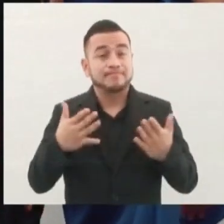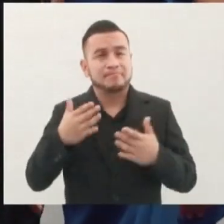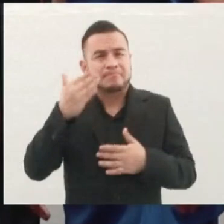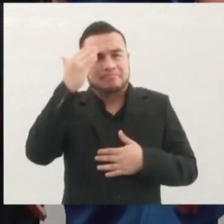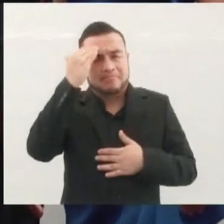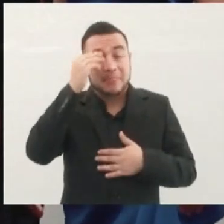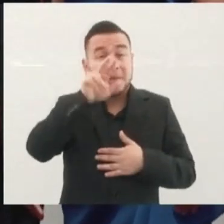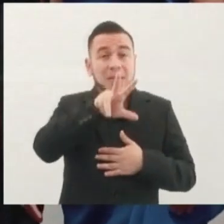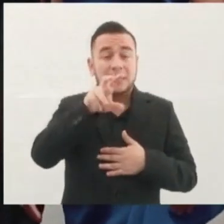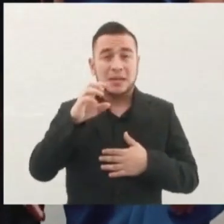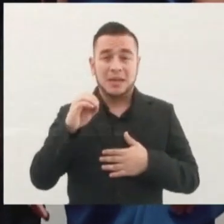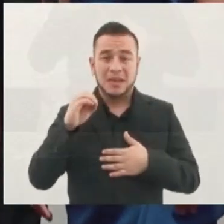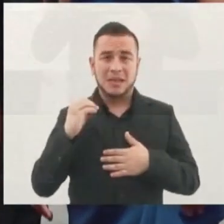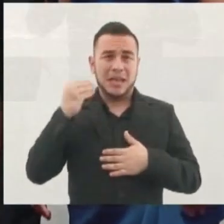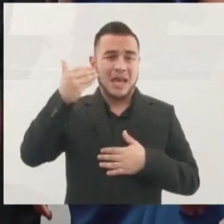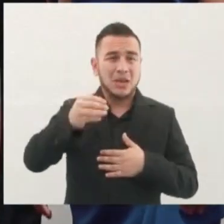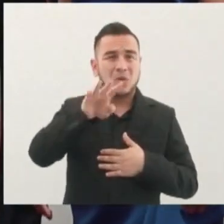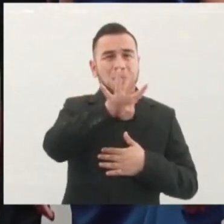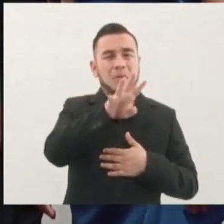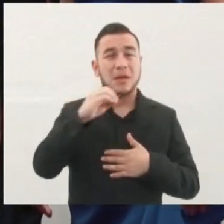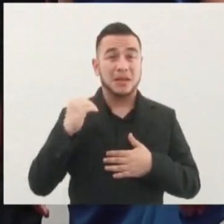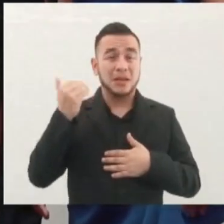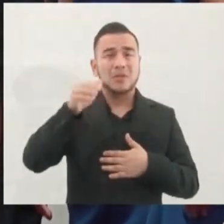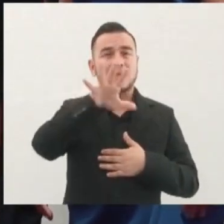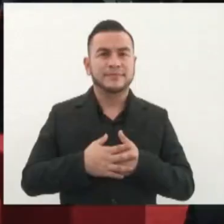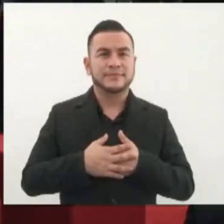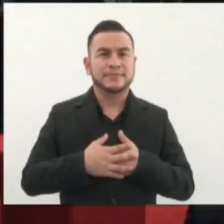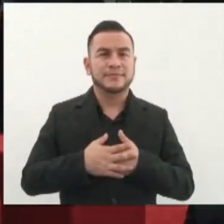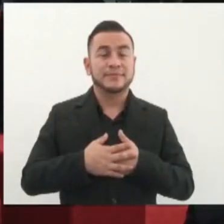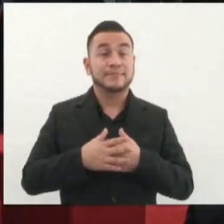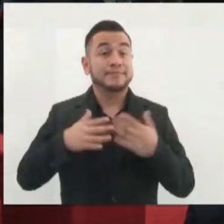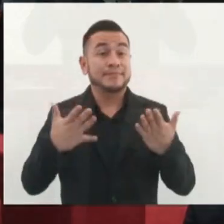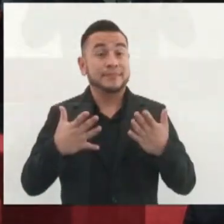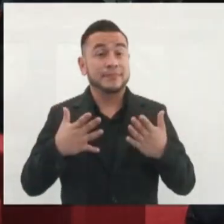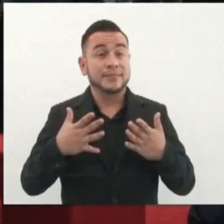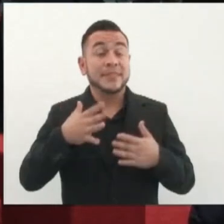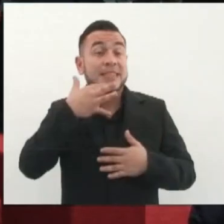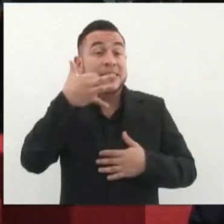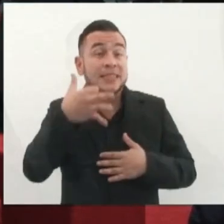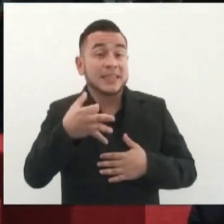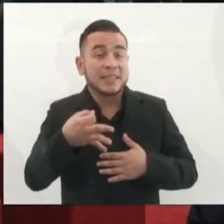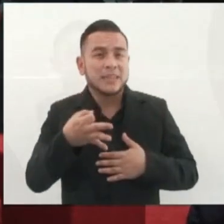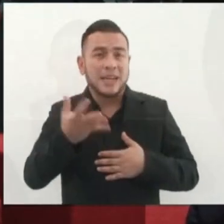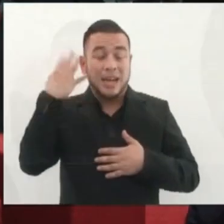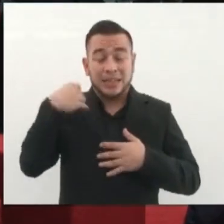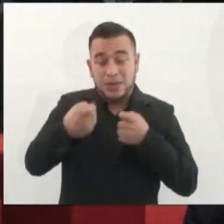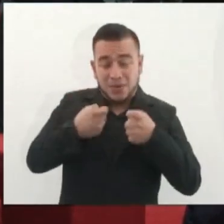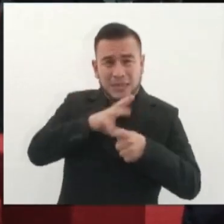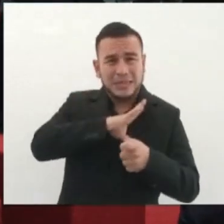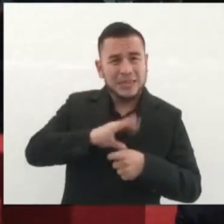Algunos dicen 30 años, otros dicen 40 años, 50 años, pero la realidad es que han gobernado El Salvador desde